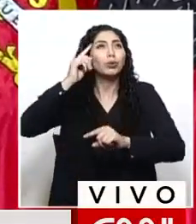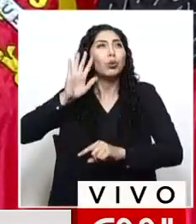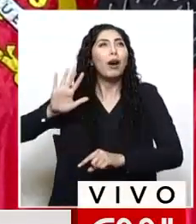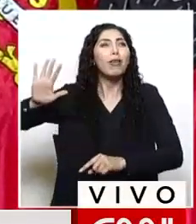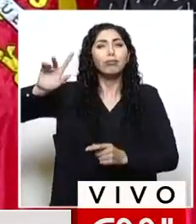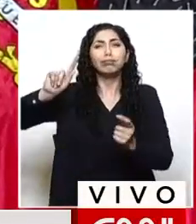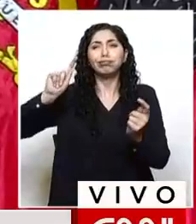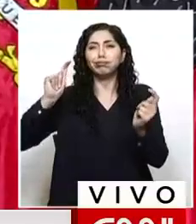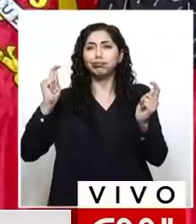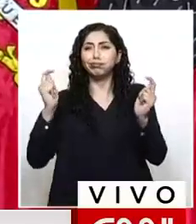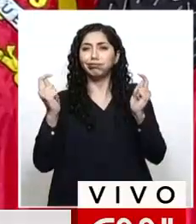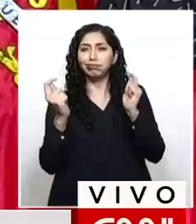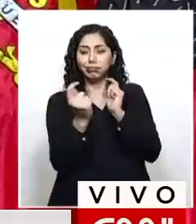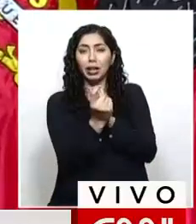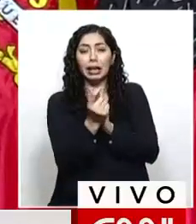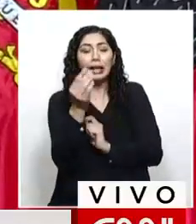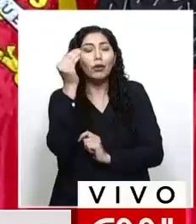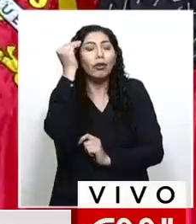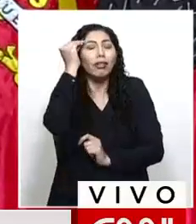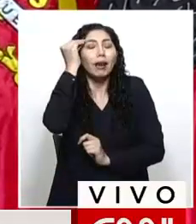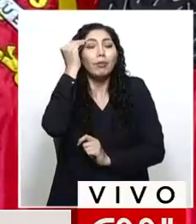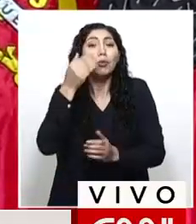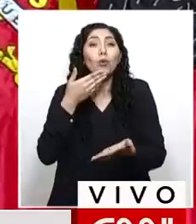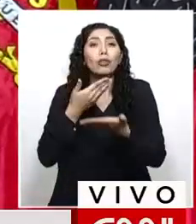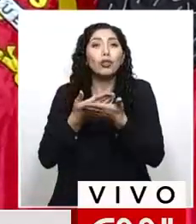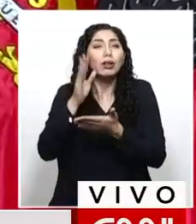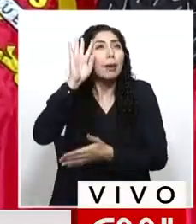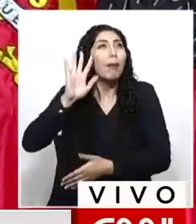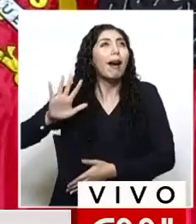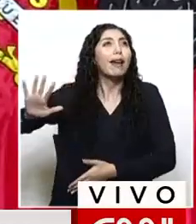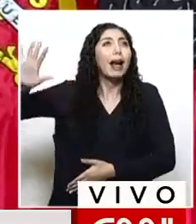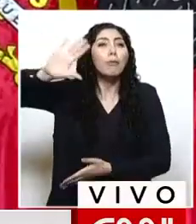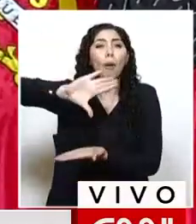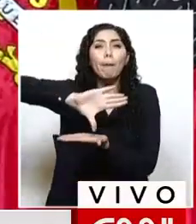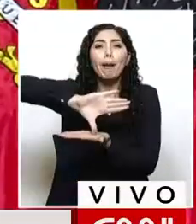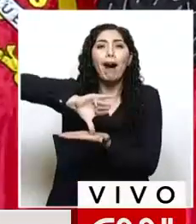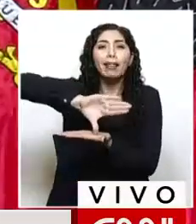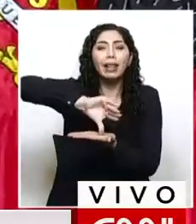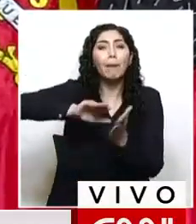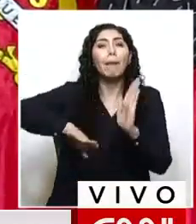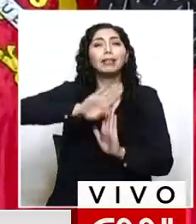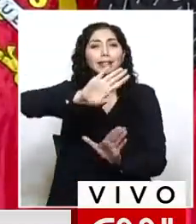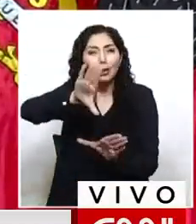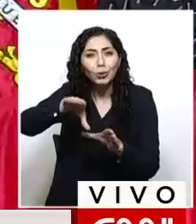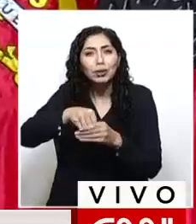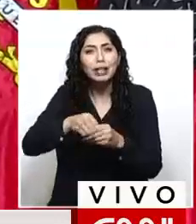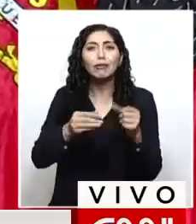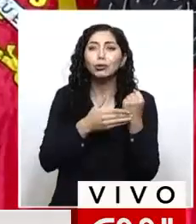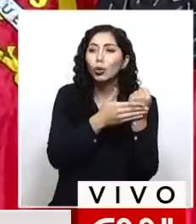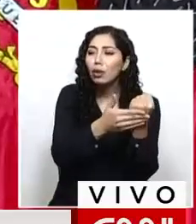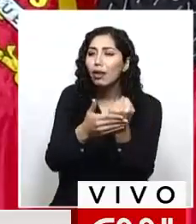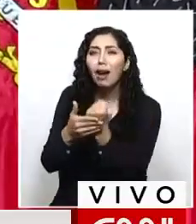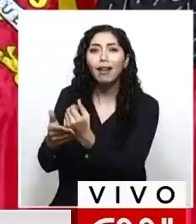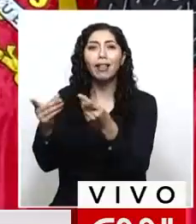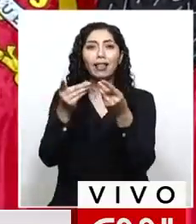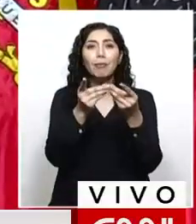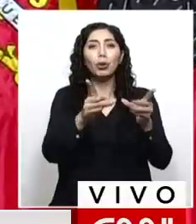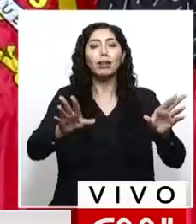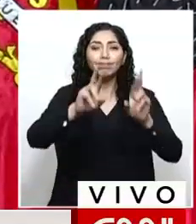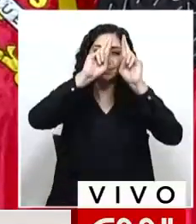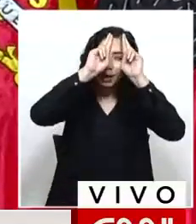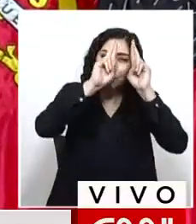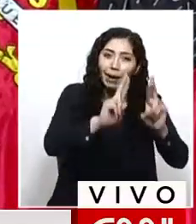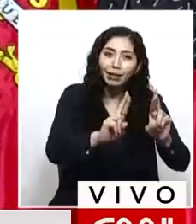evocamos cada vez que imaginamos nuestra patria más inclusiva, solidaria, democrática, respetuosa de sus